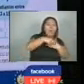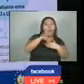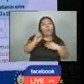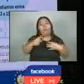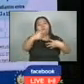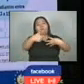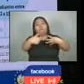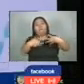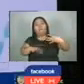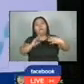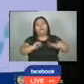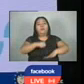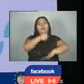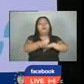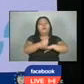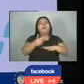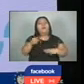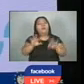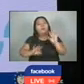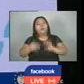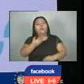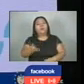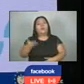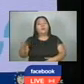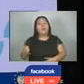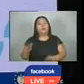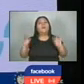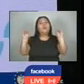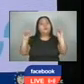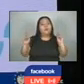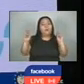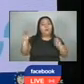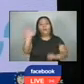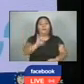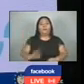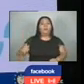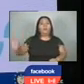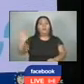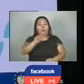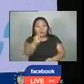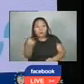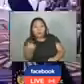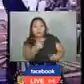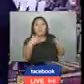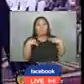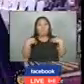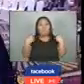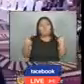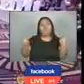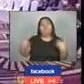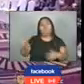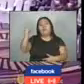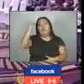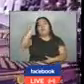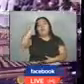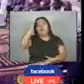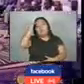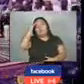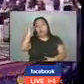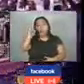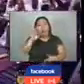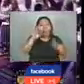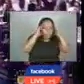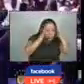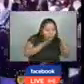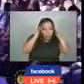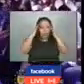para reducir la demanda del producto. Todo esto encaminado en mejorar la salud de la población y se convierte en menor gasto en atención